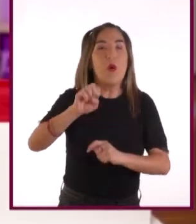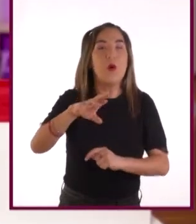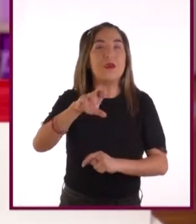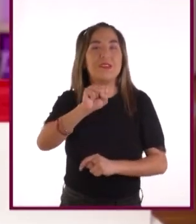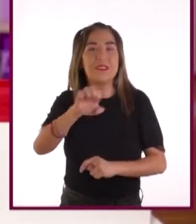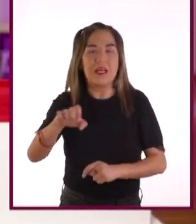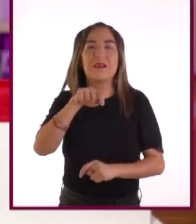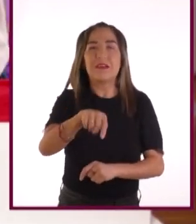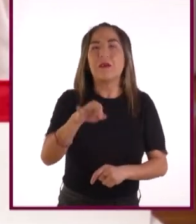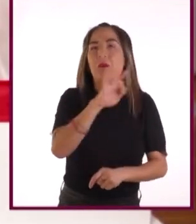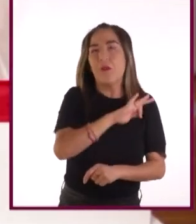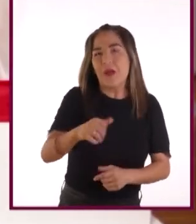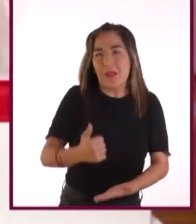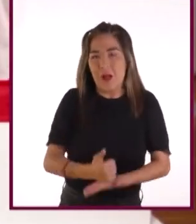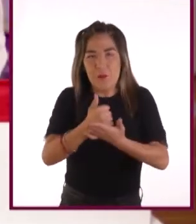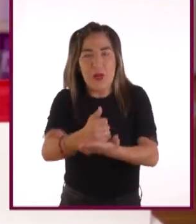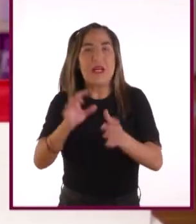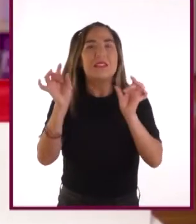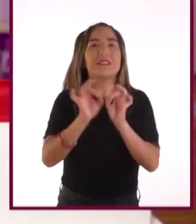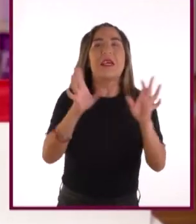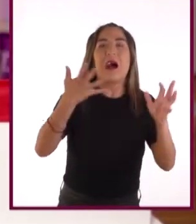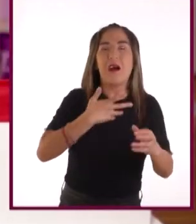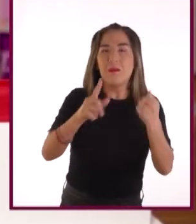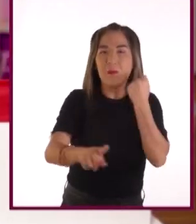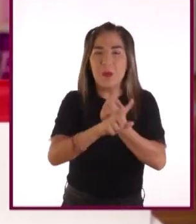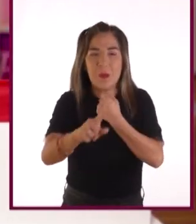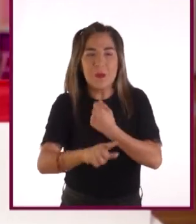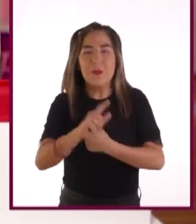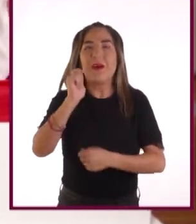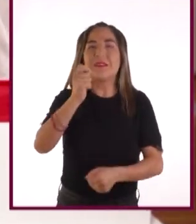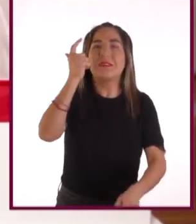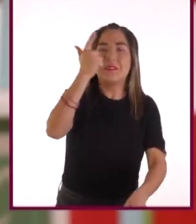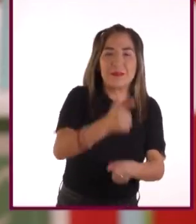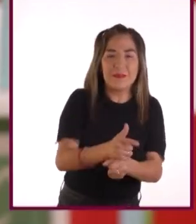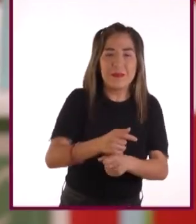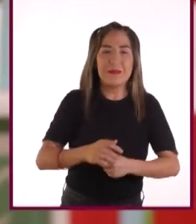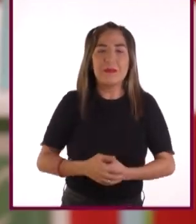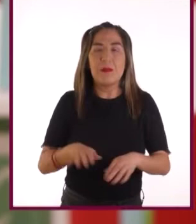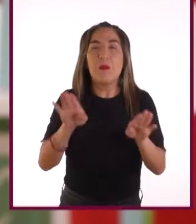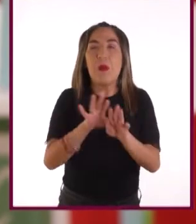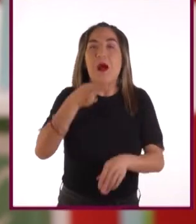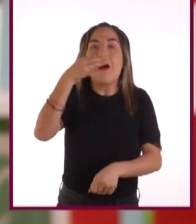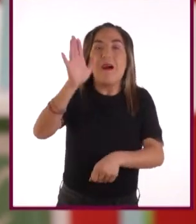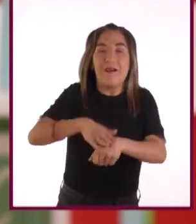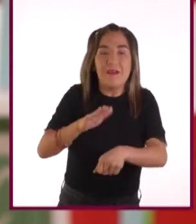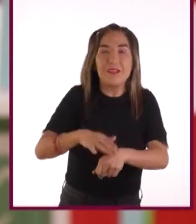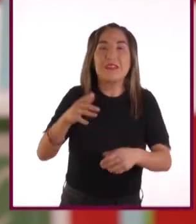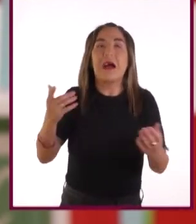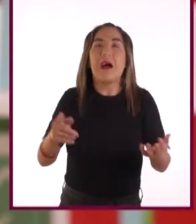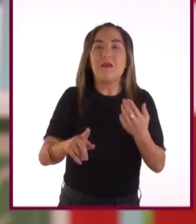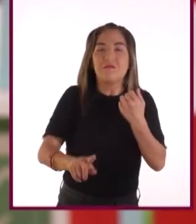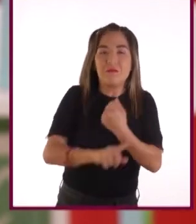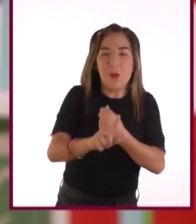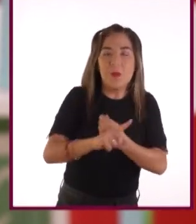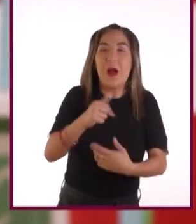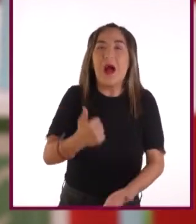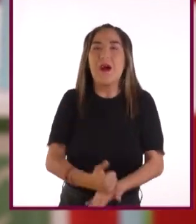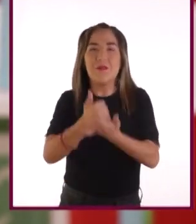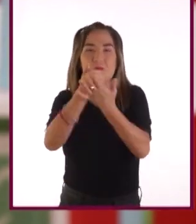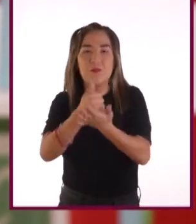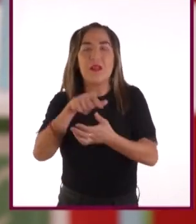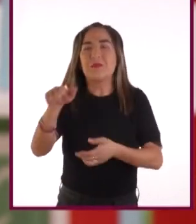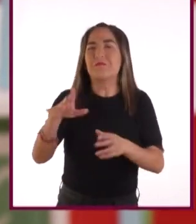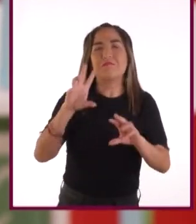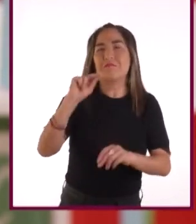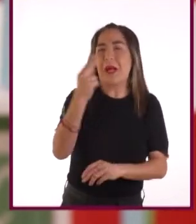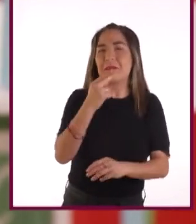complicada. Claro, podría salvarte la vida, mantener una misión encubierta, identificar una señal de auxilio y, sobre todo, comunicarte